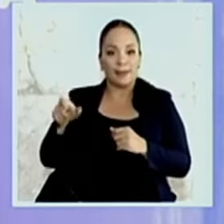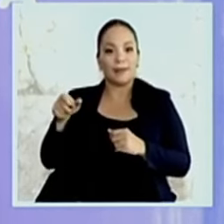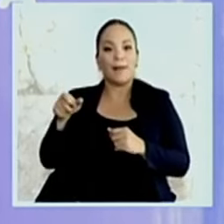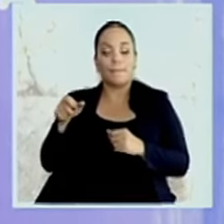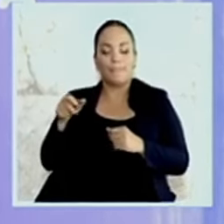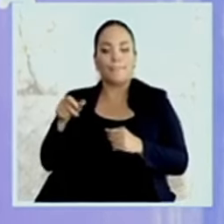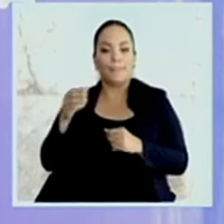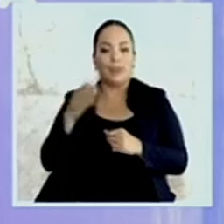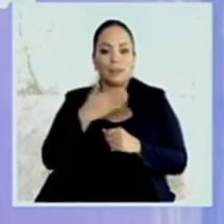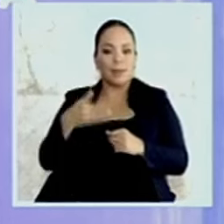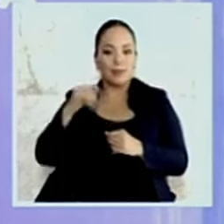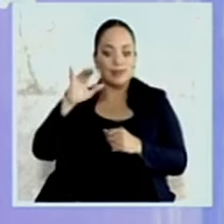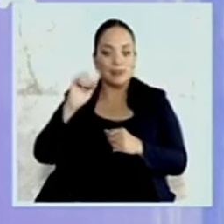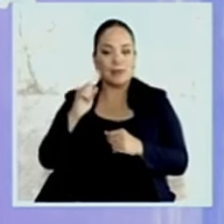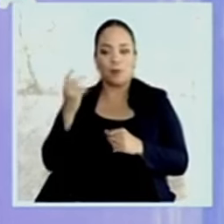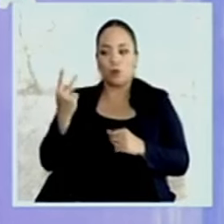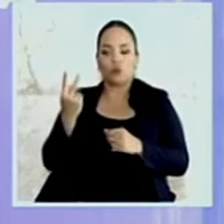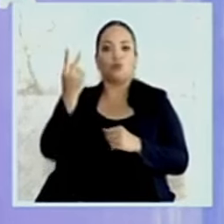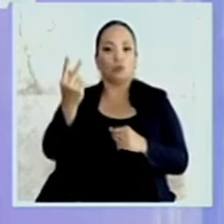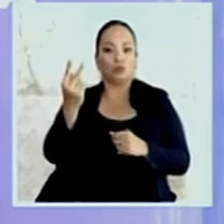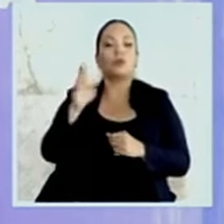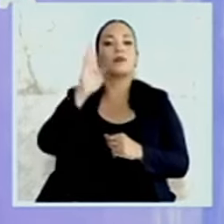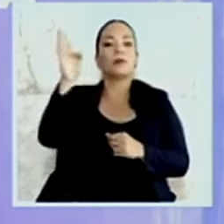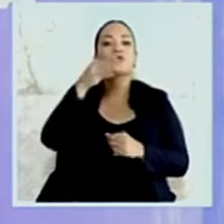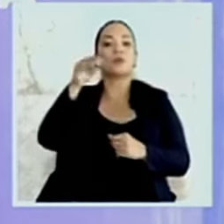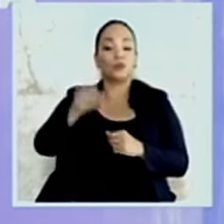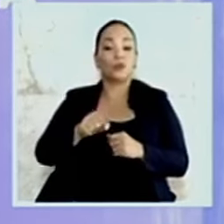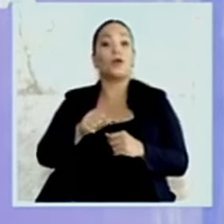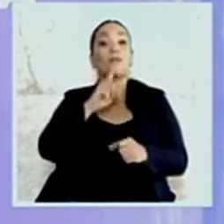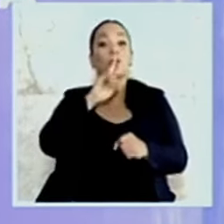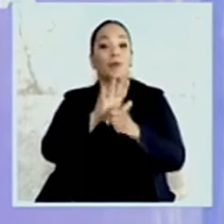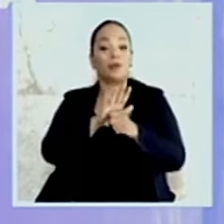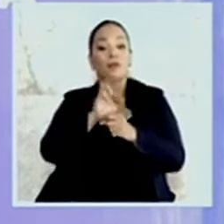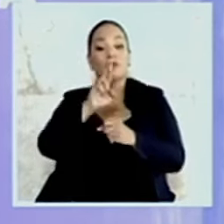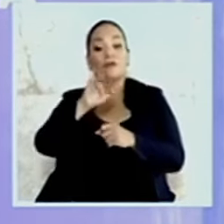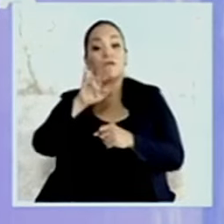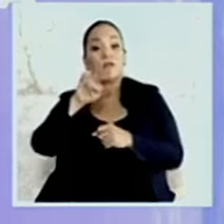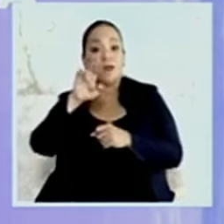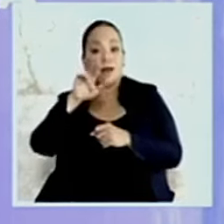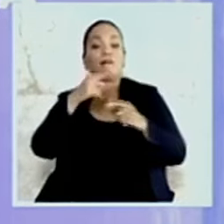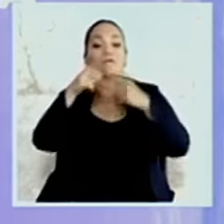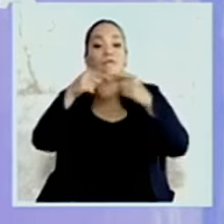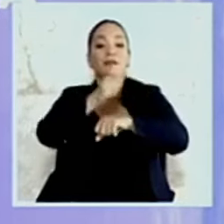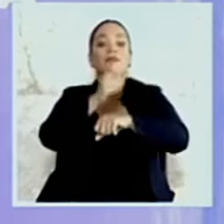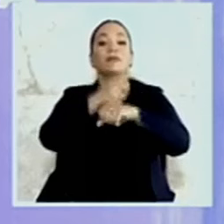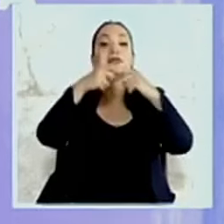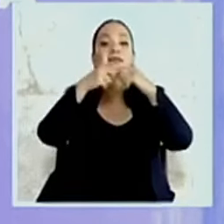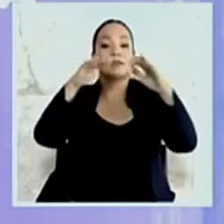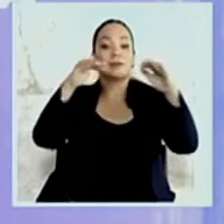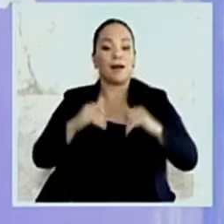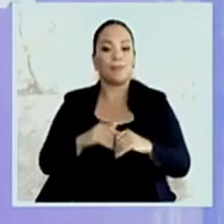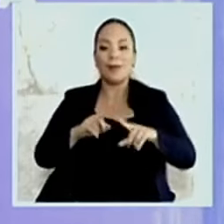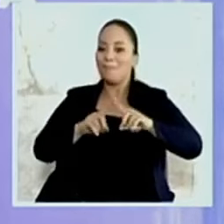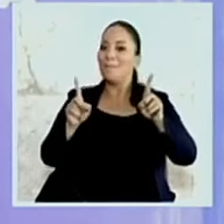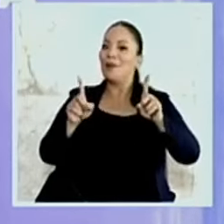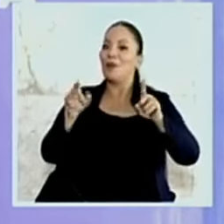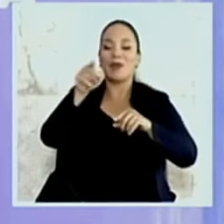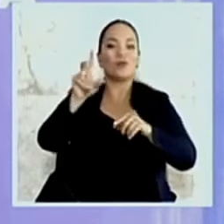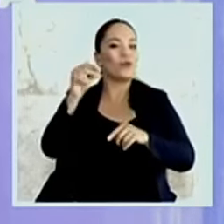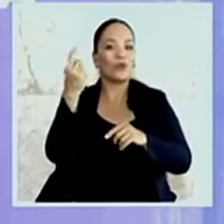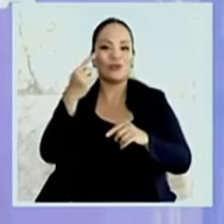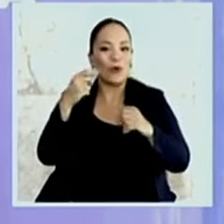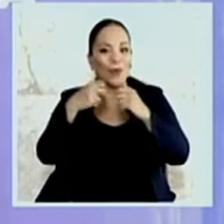cuentas a ustedes. Y la razón es que hace 3 meses, don Marco Acuña, presidente ejecutivo del ICE, y yo fuimos a la